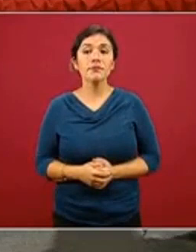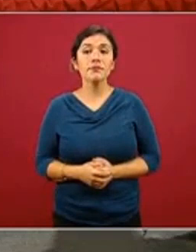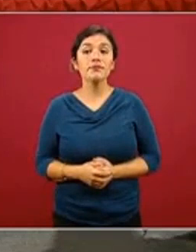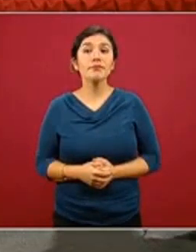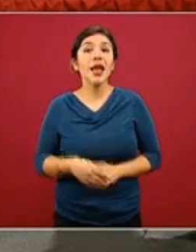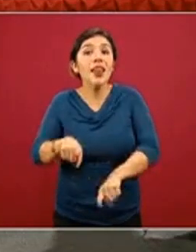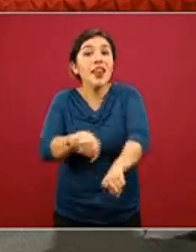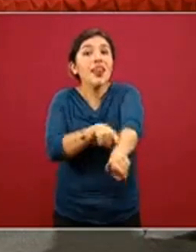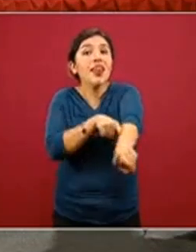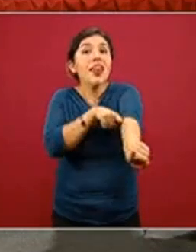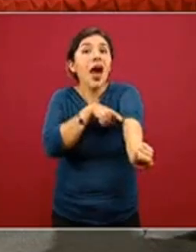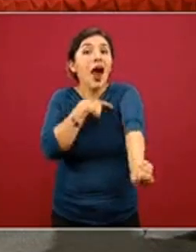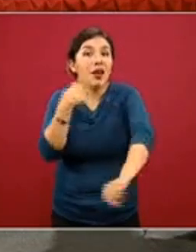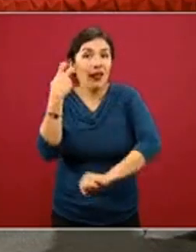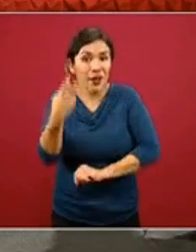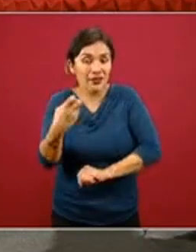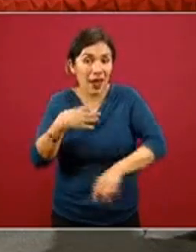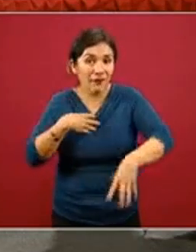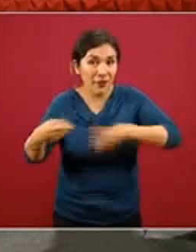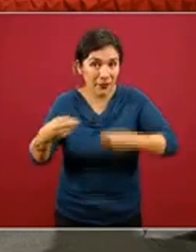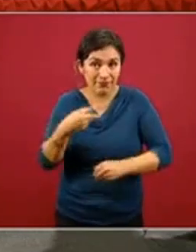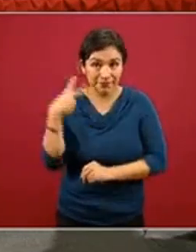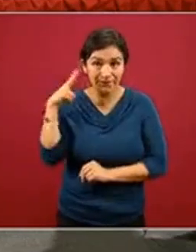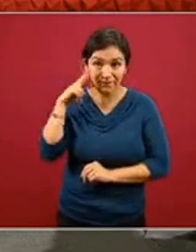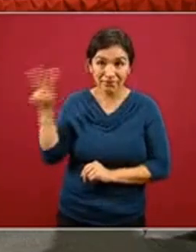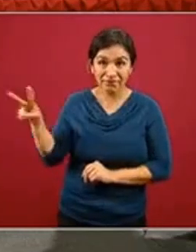Epidemia larga, se llama este pequeño video.